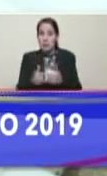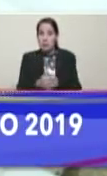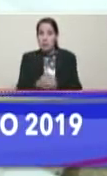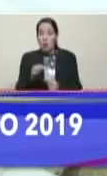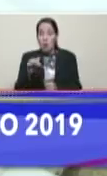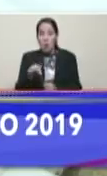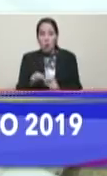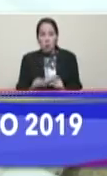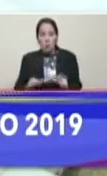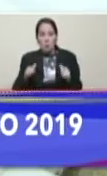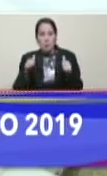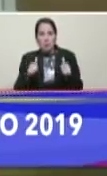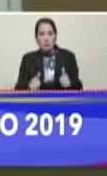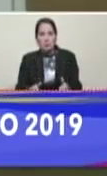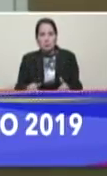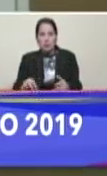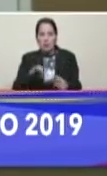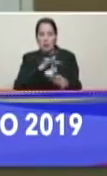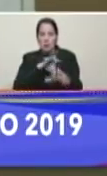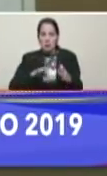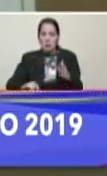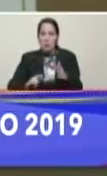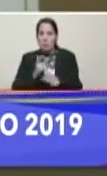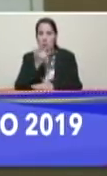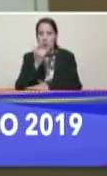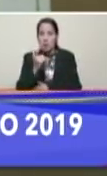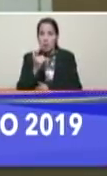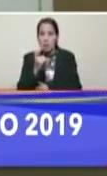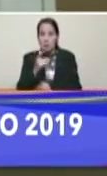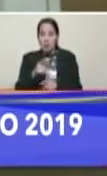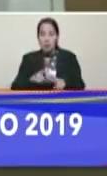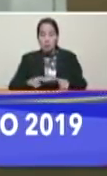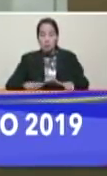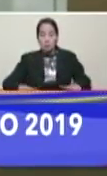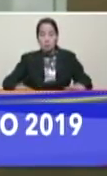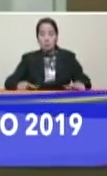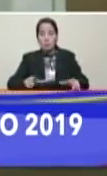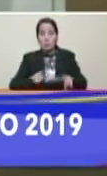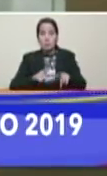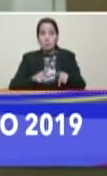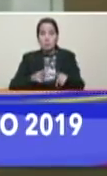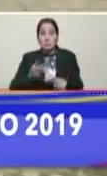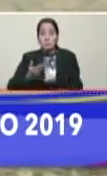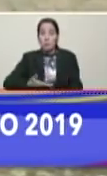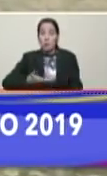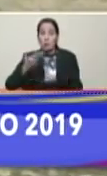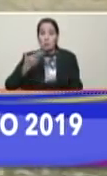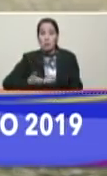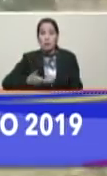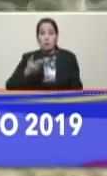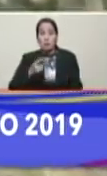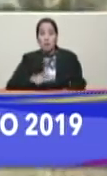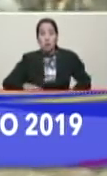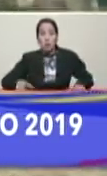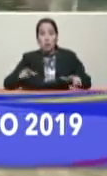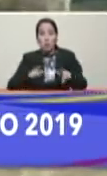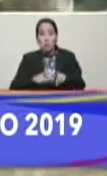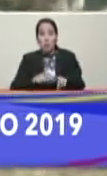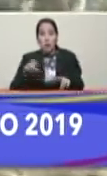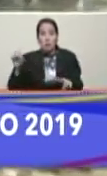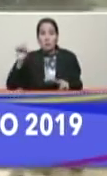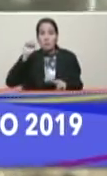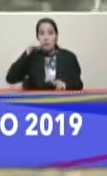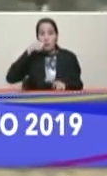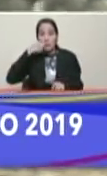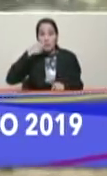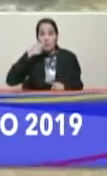con la siembra de mil hectáreas acá en este importante predio mil hectáreas de maíz amarillo